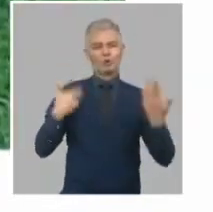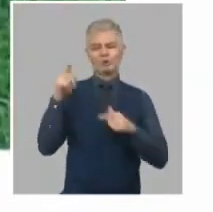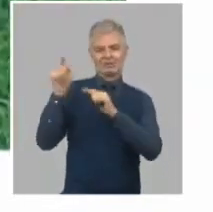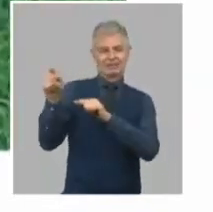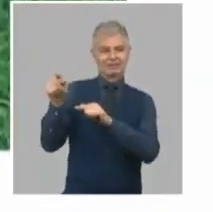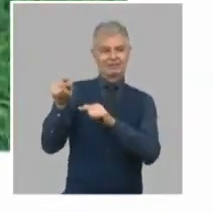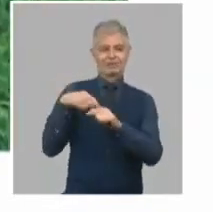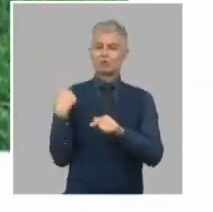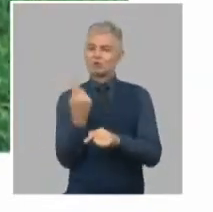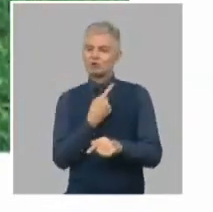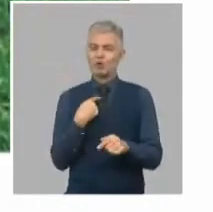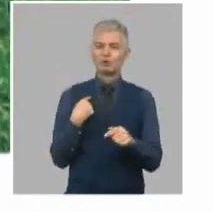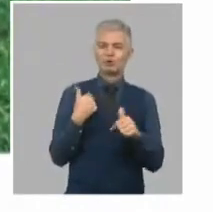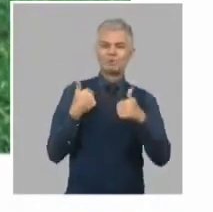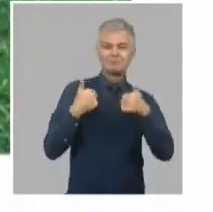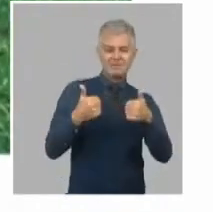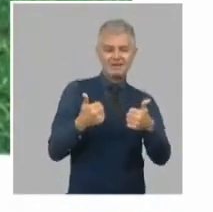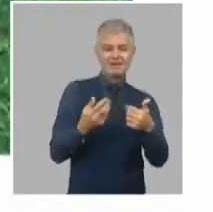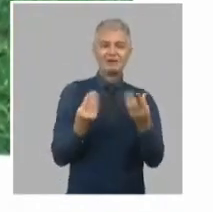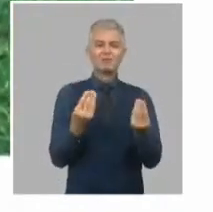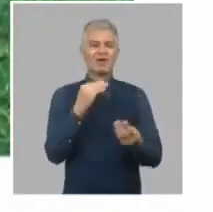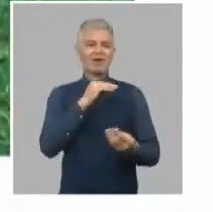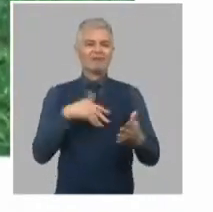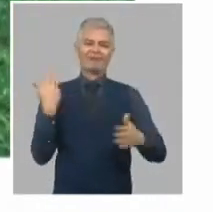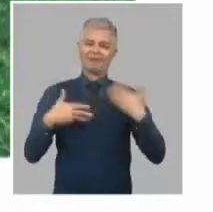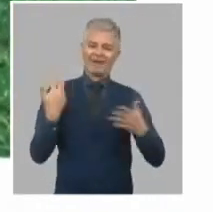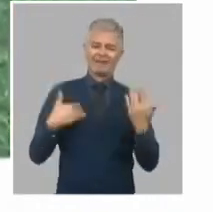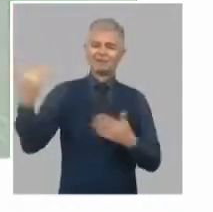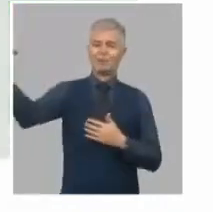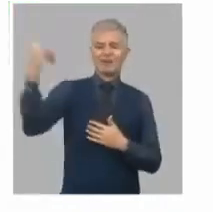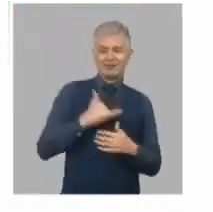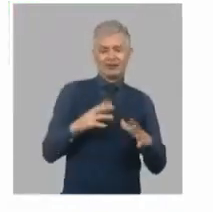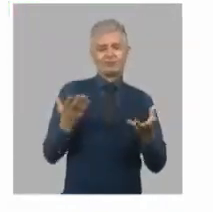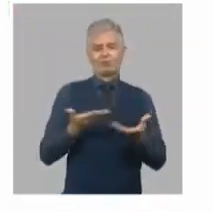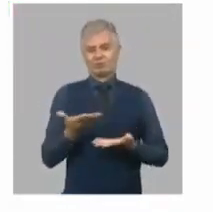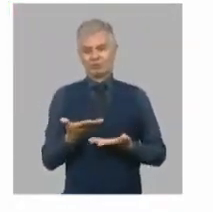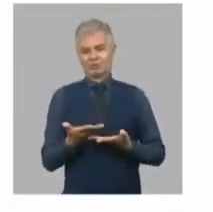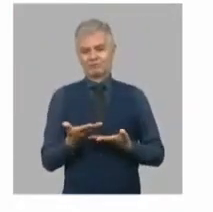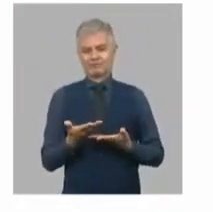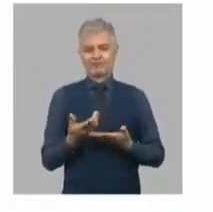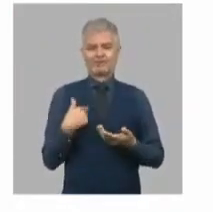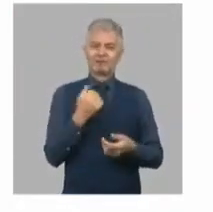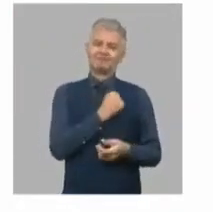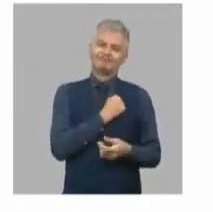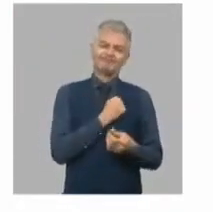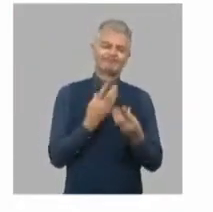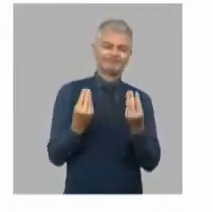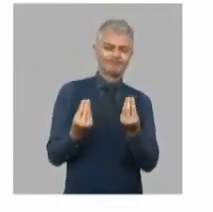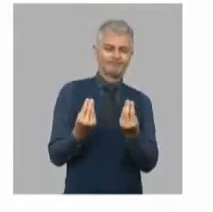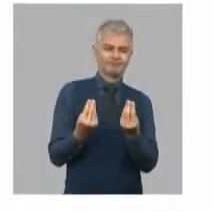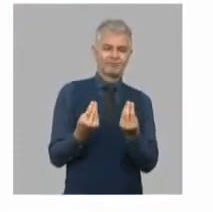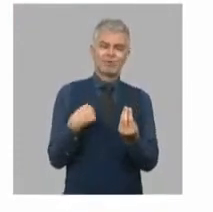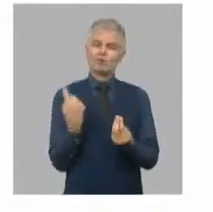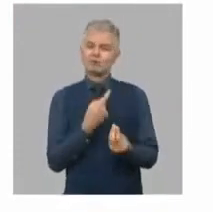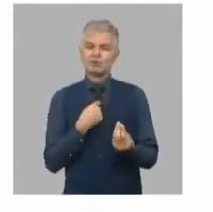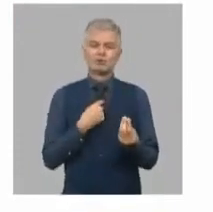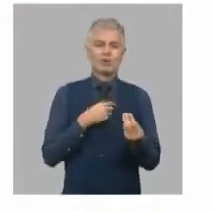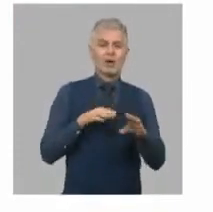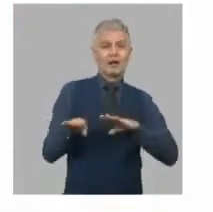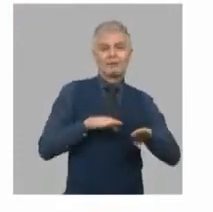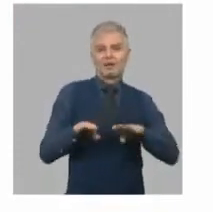Aquí todo el mundo bien. Muy feliz de que vengas pronto y te queremos. Estamos impacientes, esperando tu